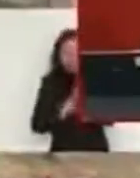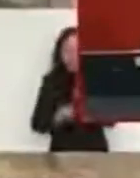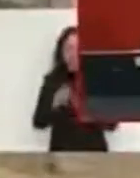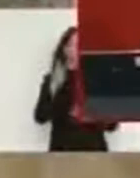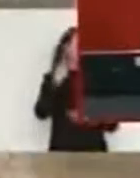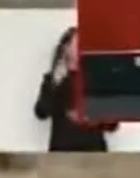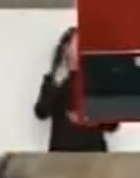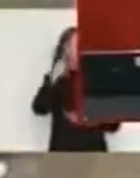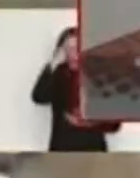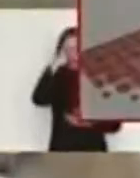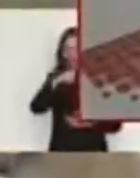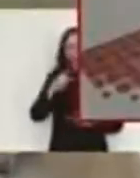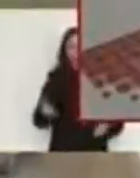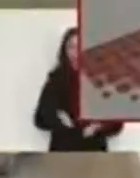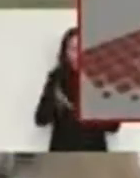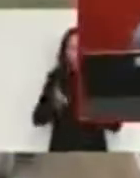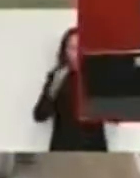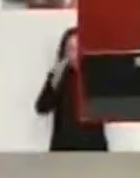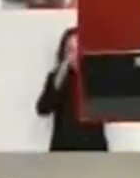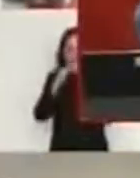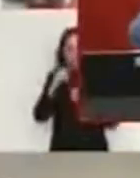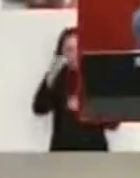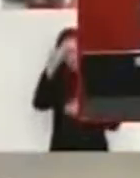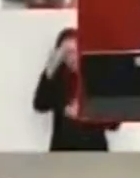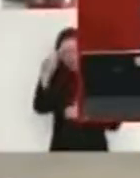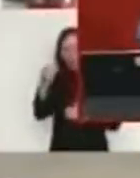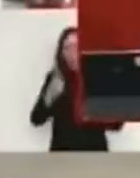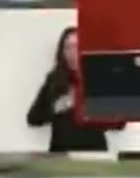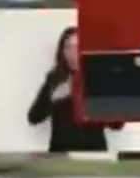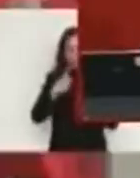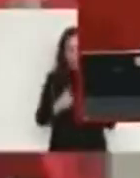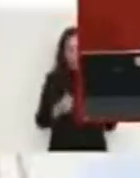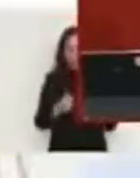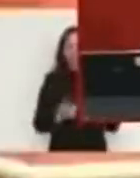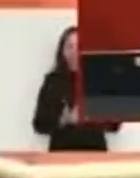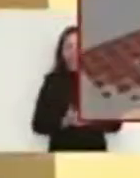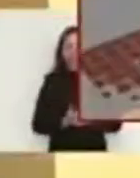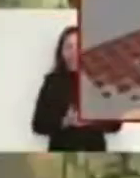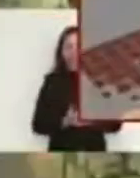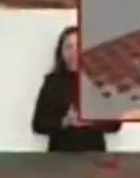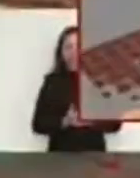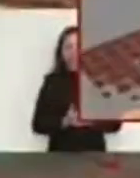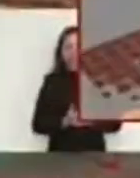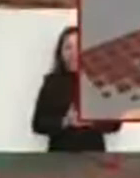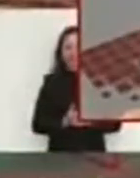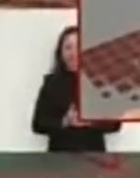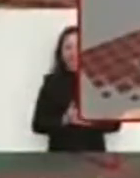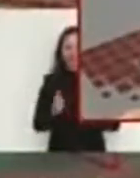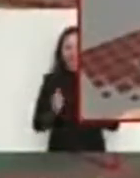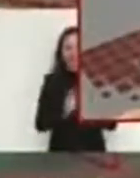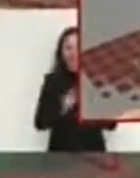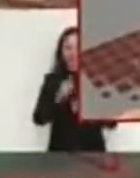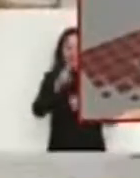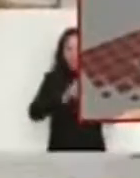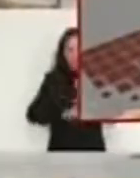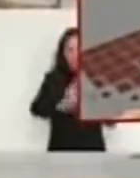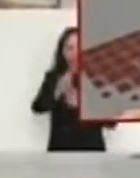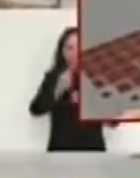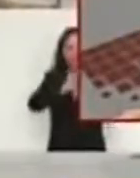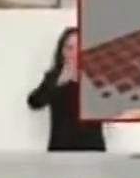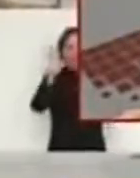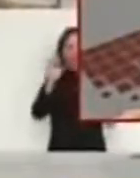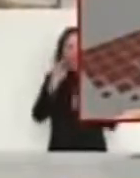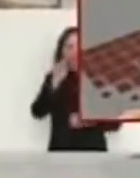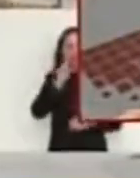¿no? Y, sí es correcto, pero y a través de modelos tipo gringo en las casas. Y también es donde están más baratos los terrenos, ¿no? Sí. Entonces, quienes participan del